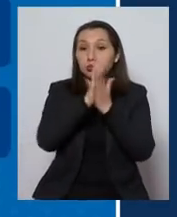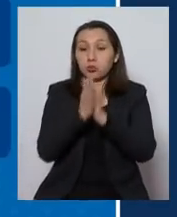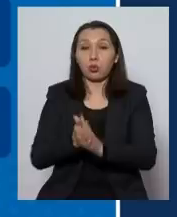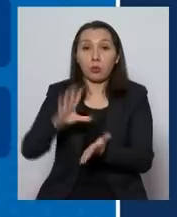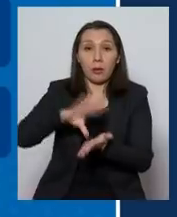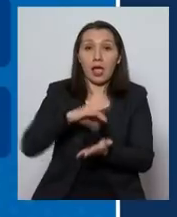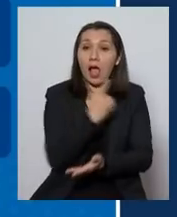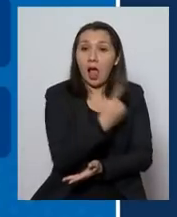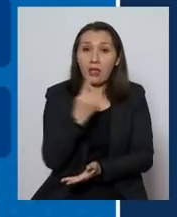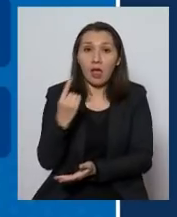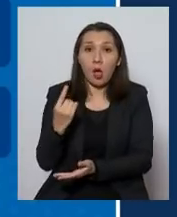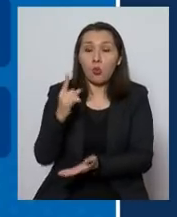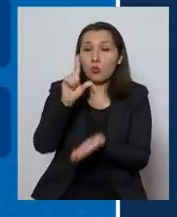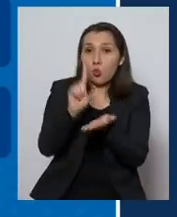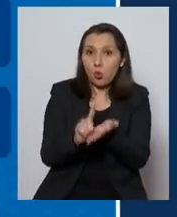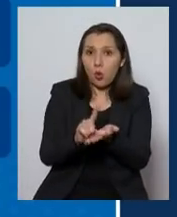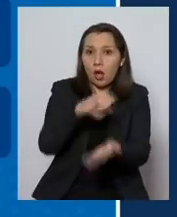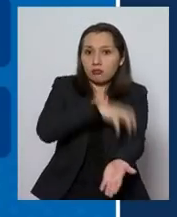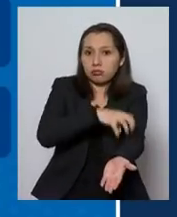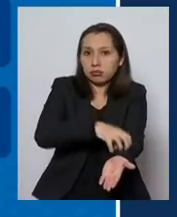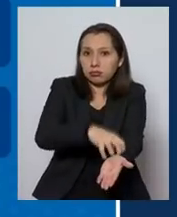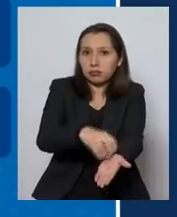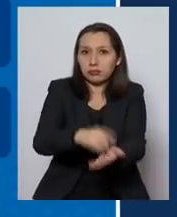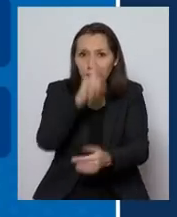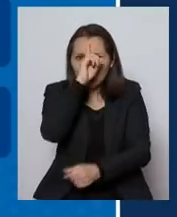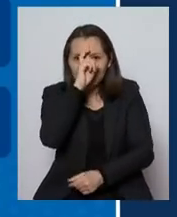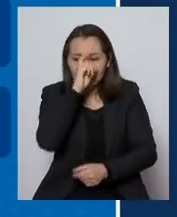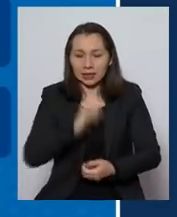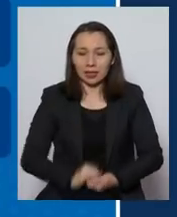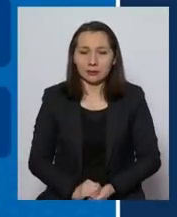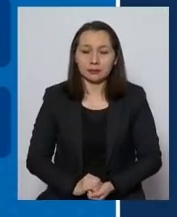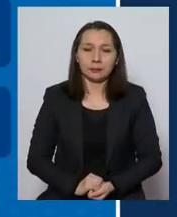en cada uno de los establecimientos.